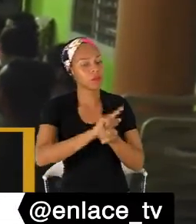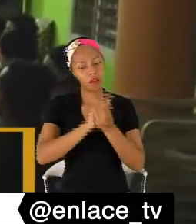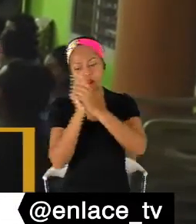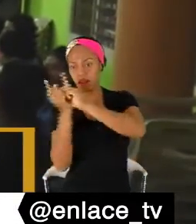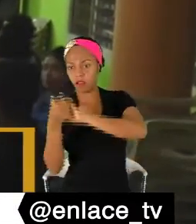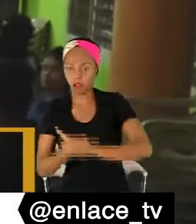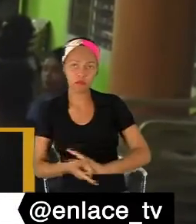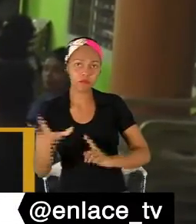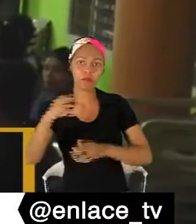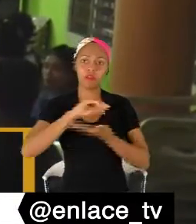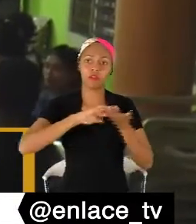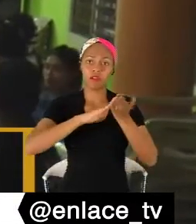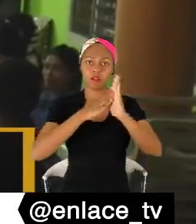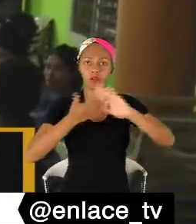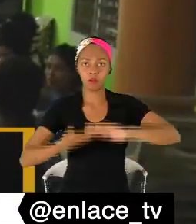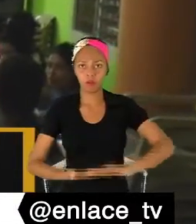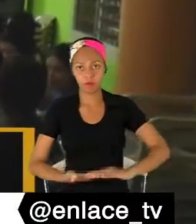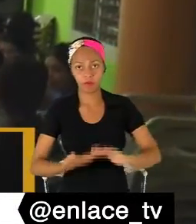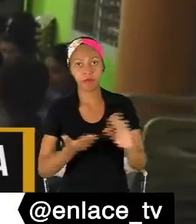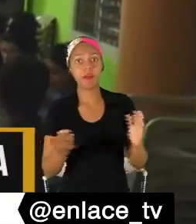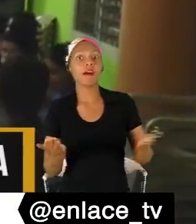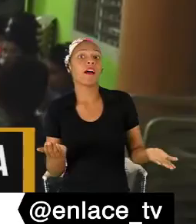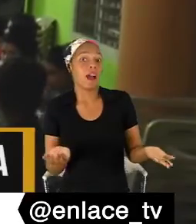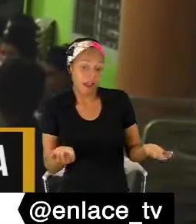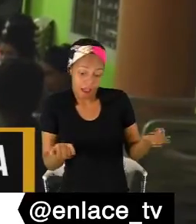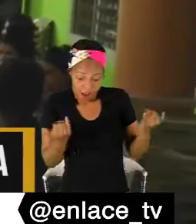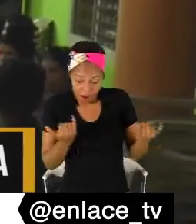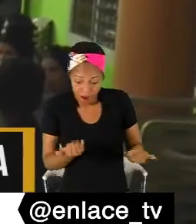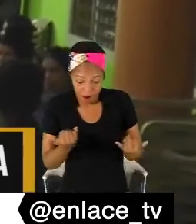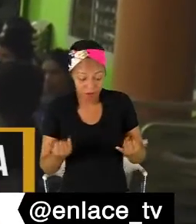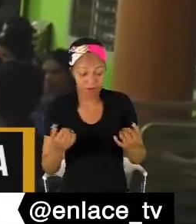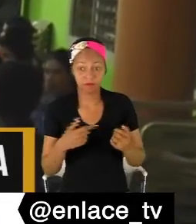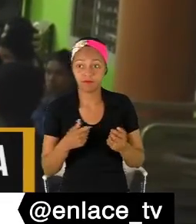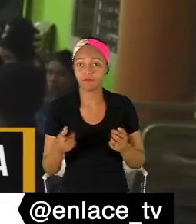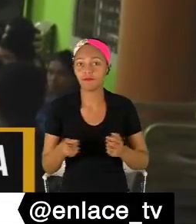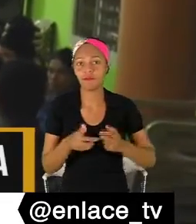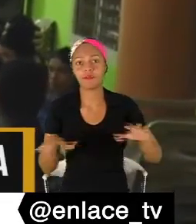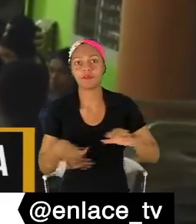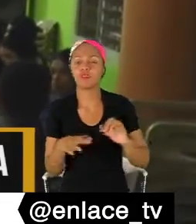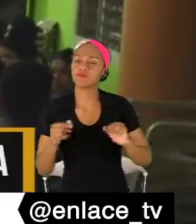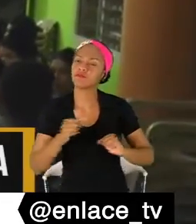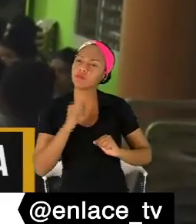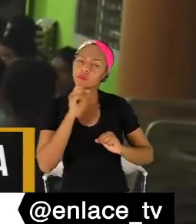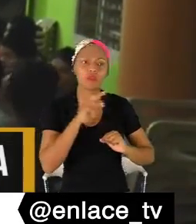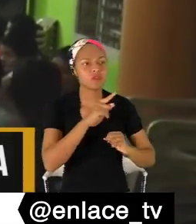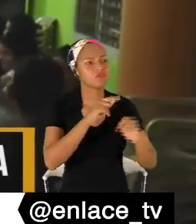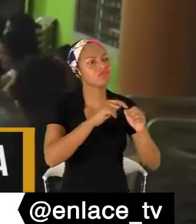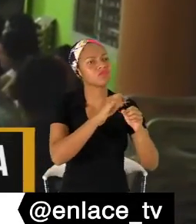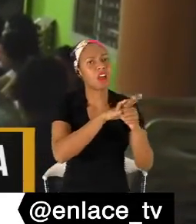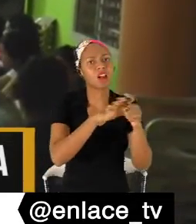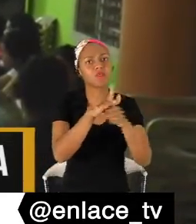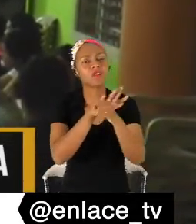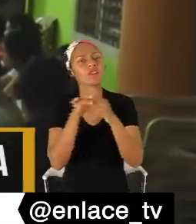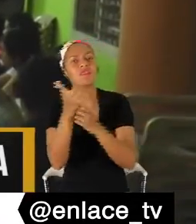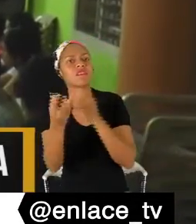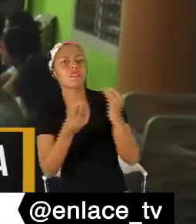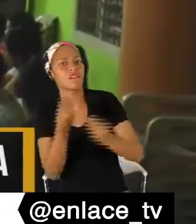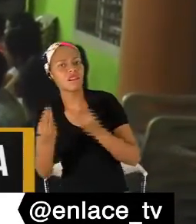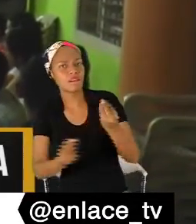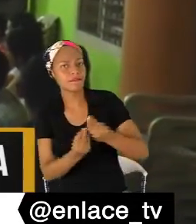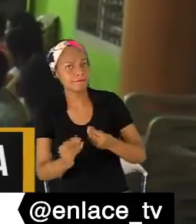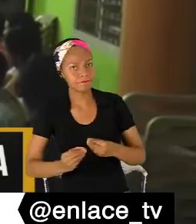la comunidad, por eso estábamos como en estos espacios para ver, bueno, qué está haciendo la gente en cada barrio, en las comunas, y en estos